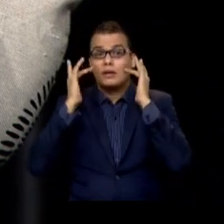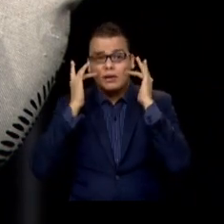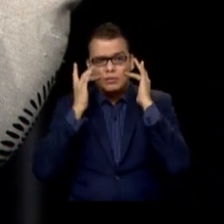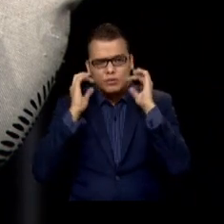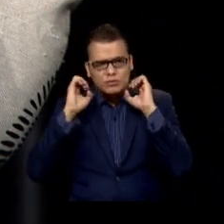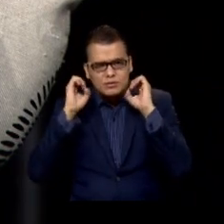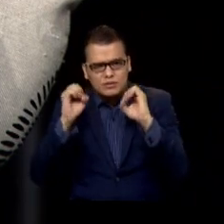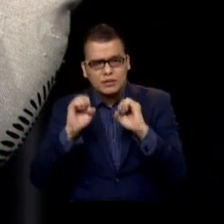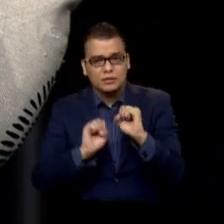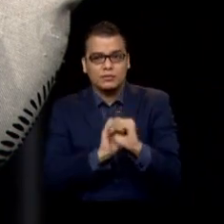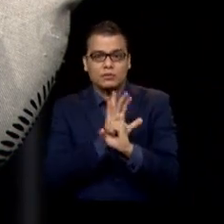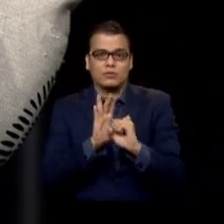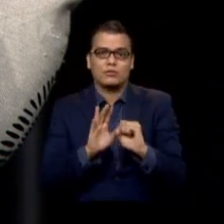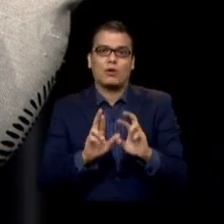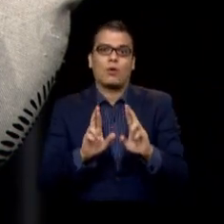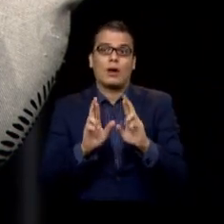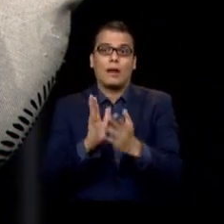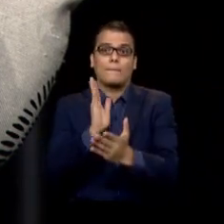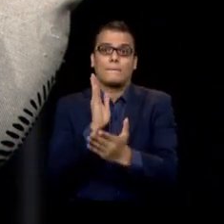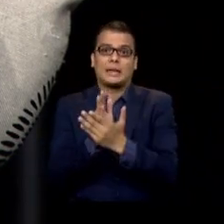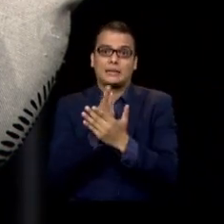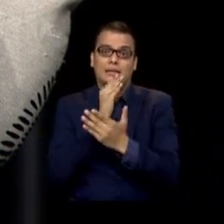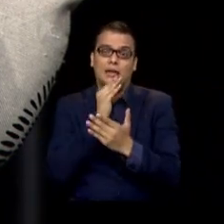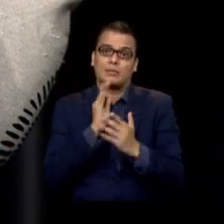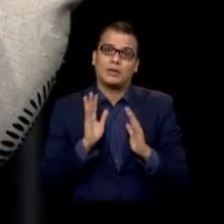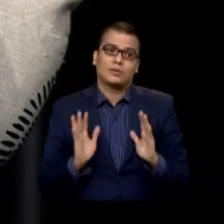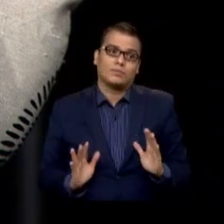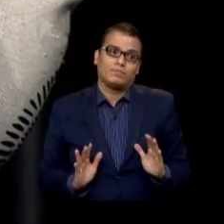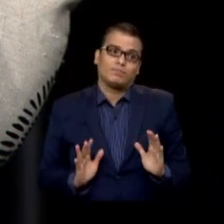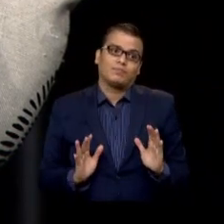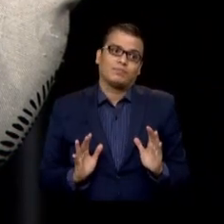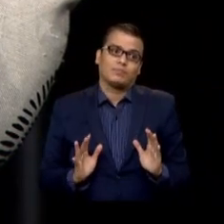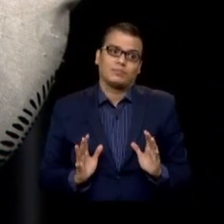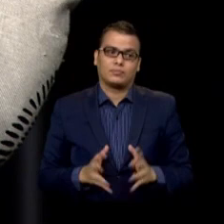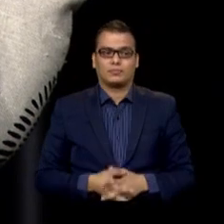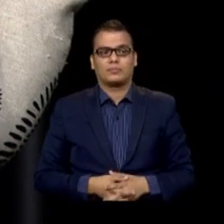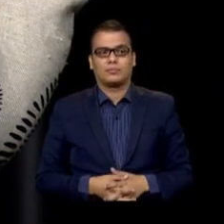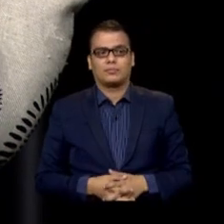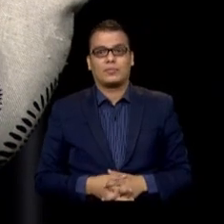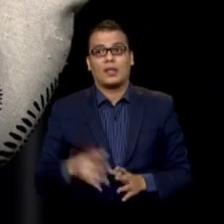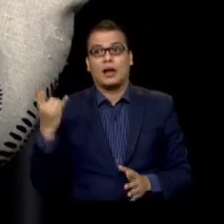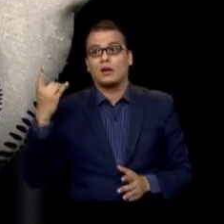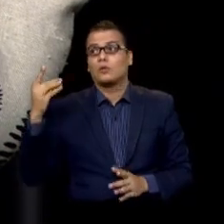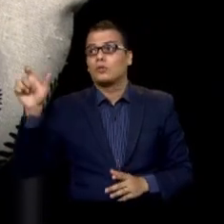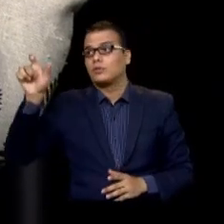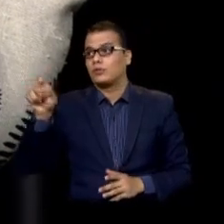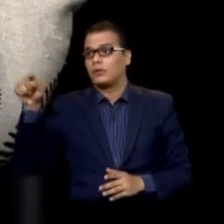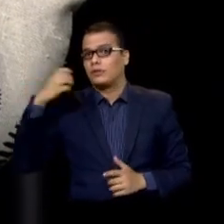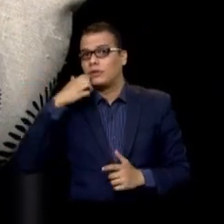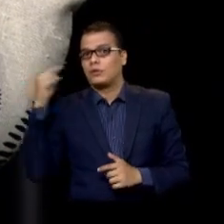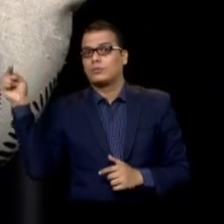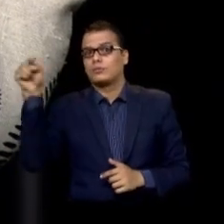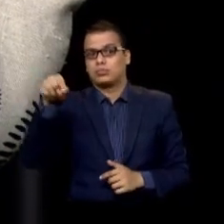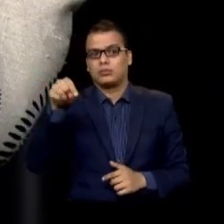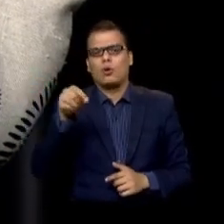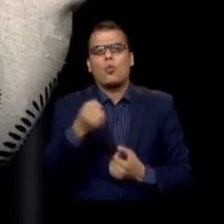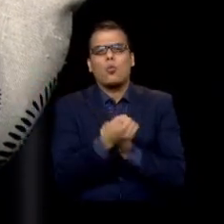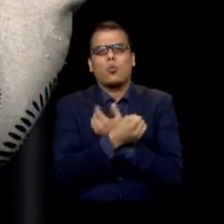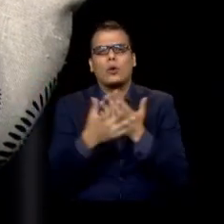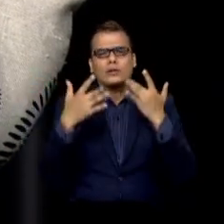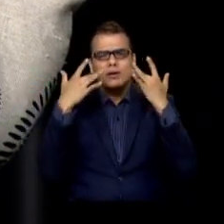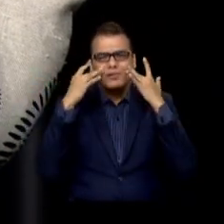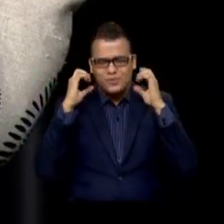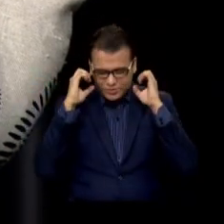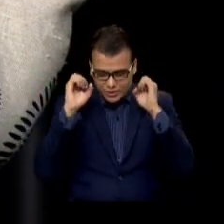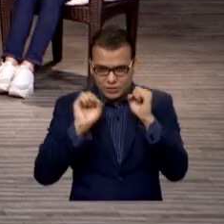que nosotros quisiéramos es que no llegara. Tendría que tener un tránsito intermunicipal. Tenemos todavía 17 municipios. Y ahí sí que hacer es un